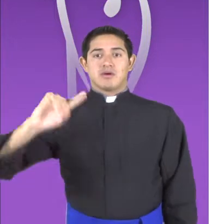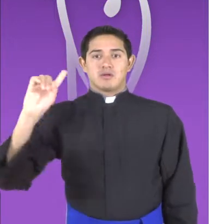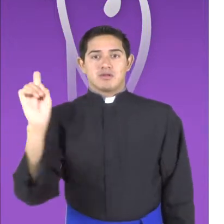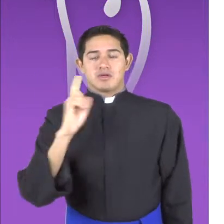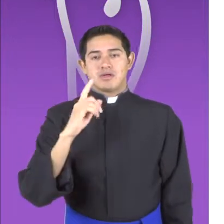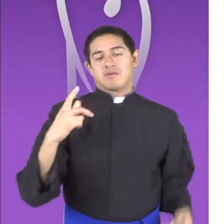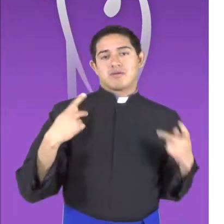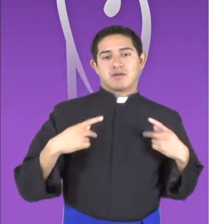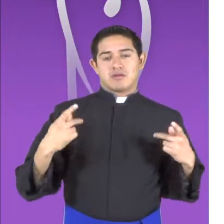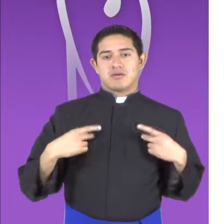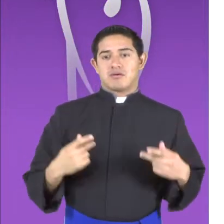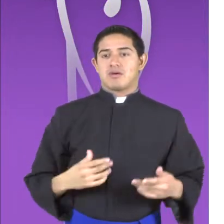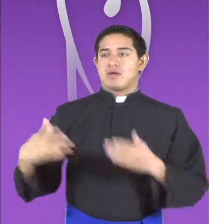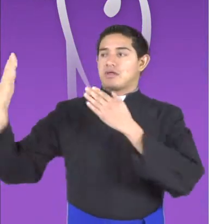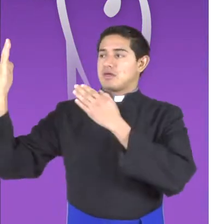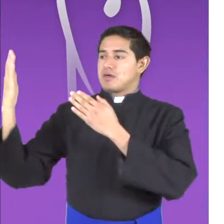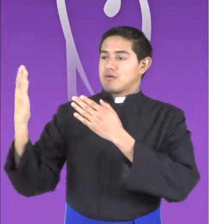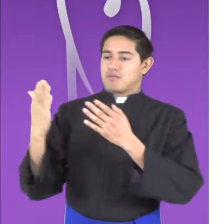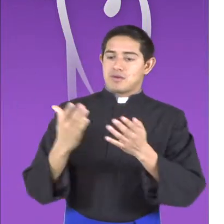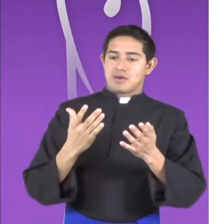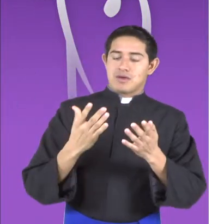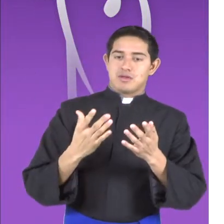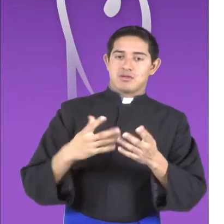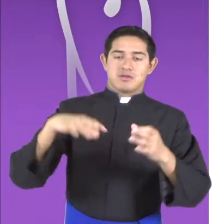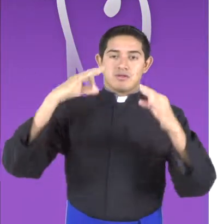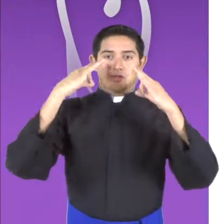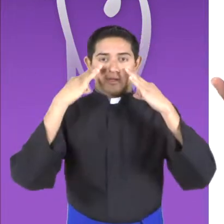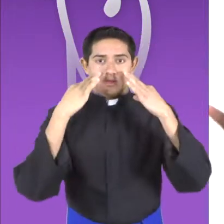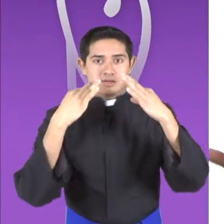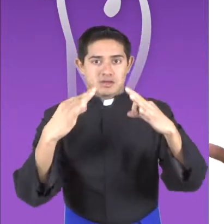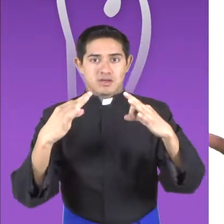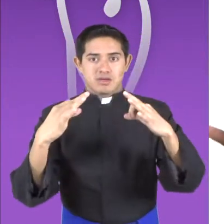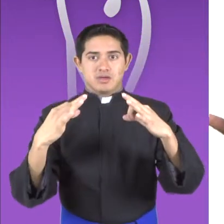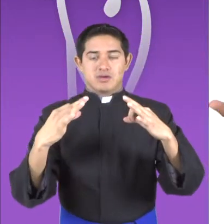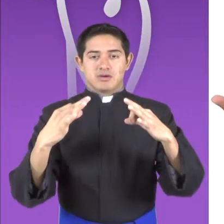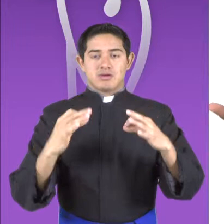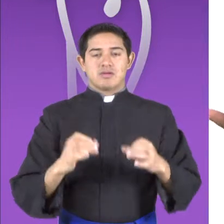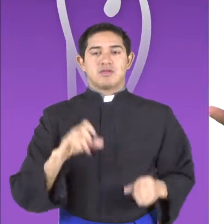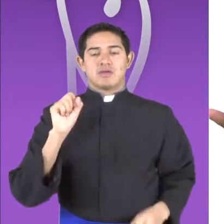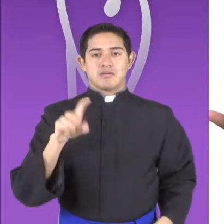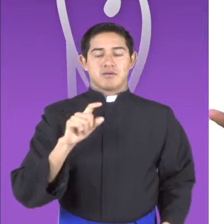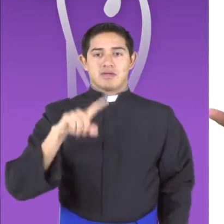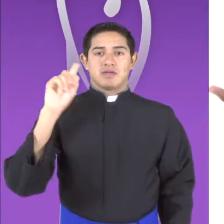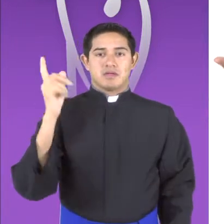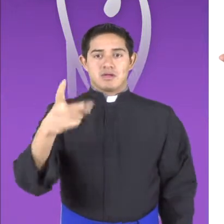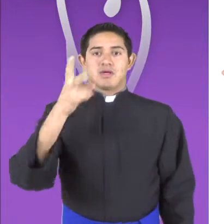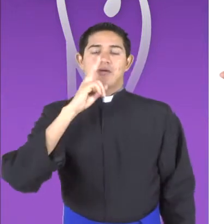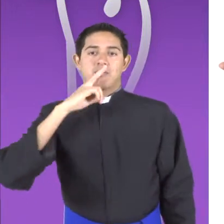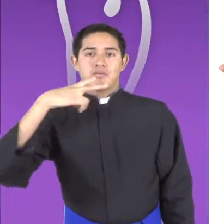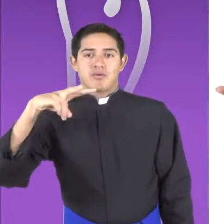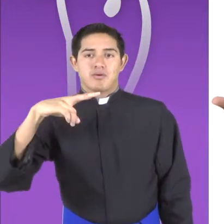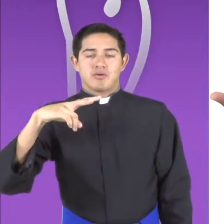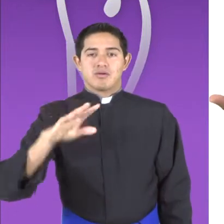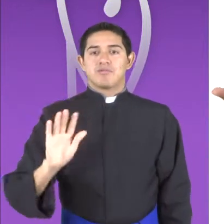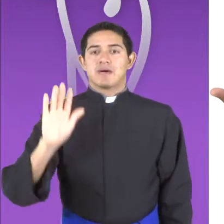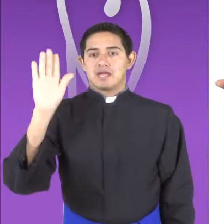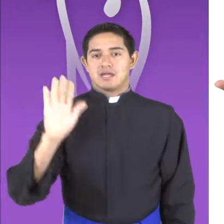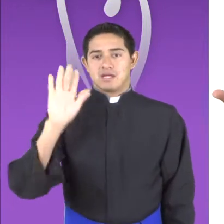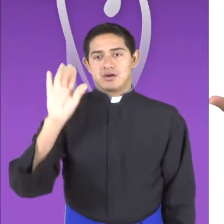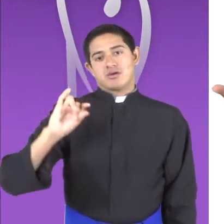ser enviados, ser testigos, pero también ser voz, ser ese